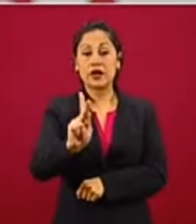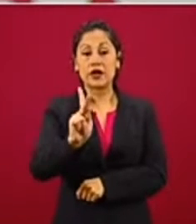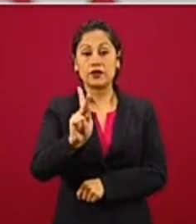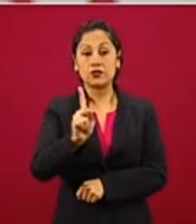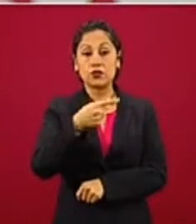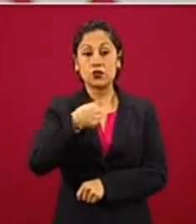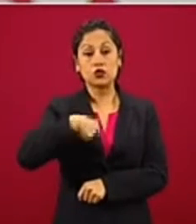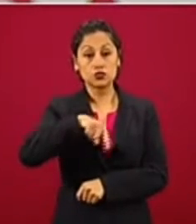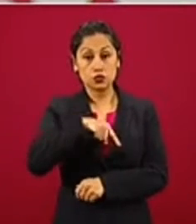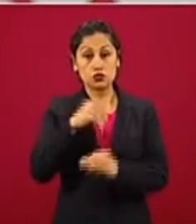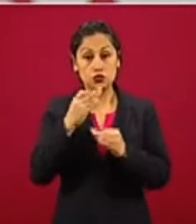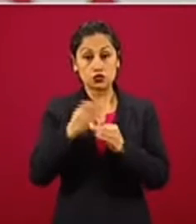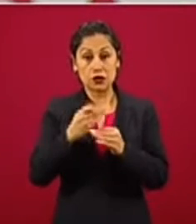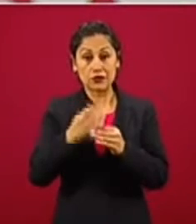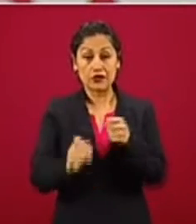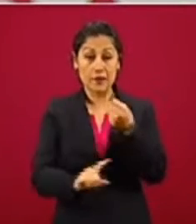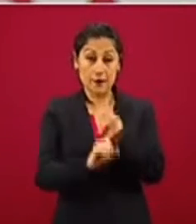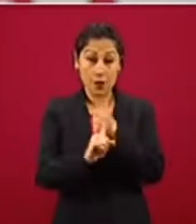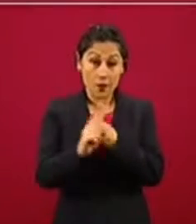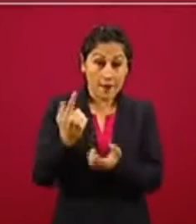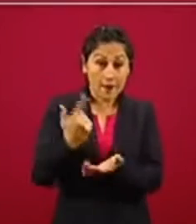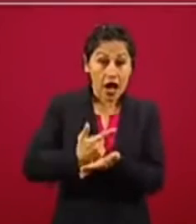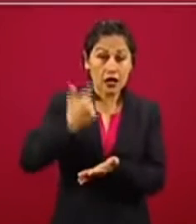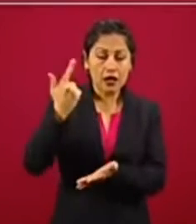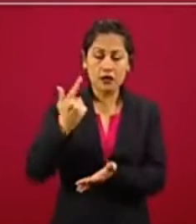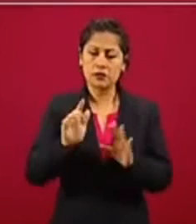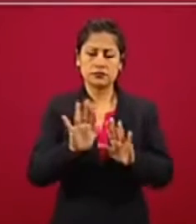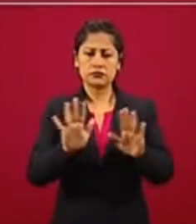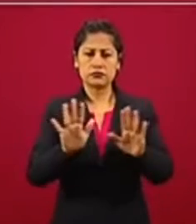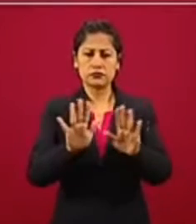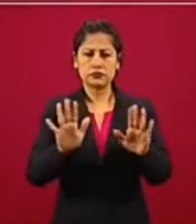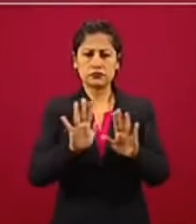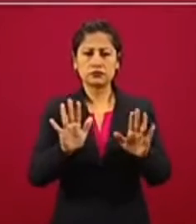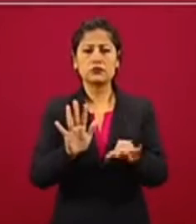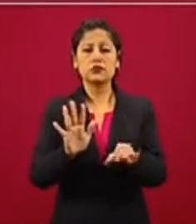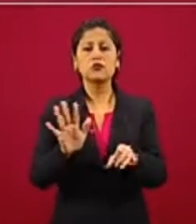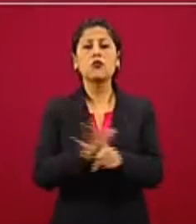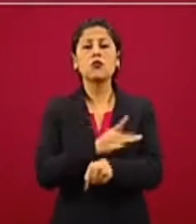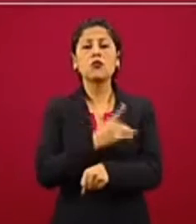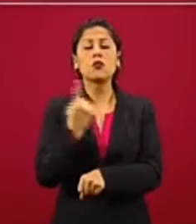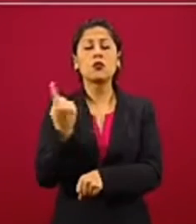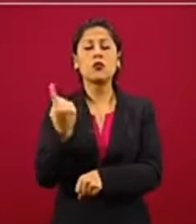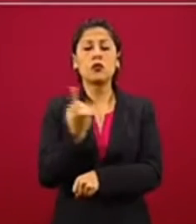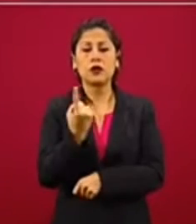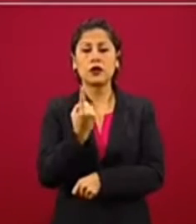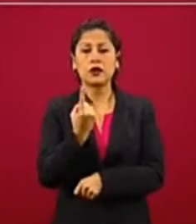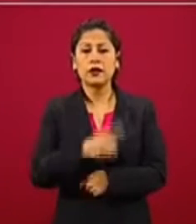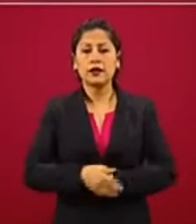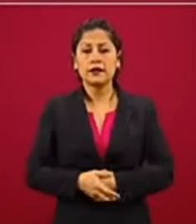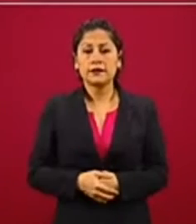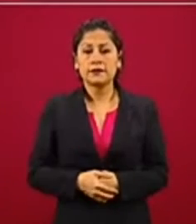porque esto va a empezar a ocurrir a partir